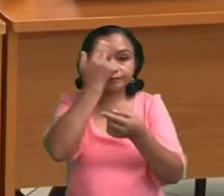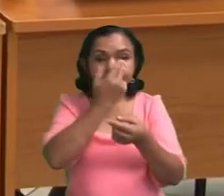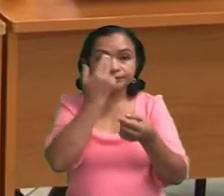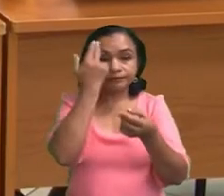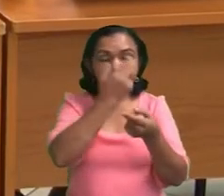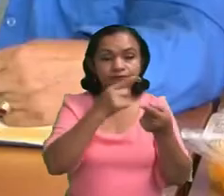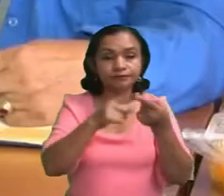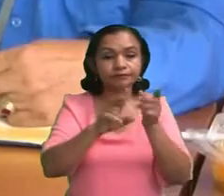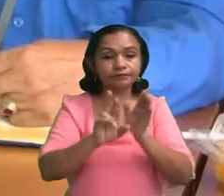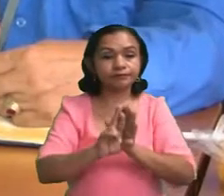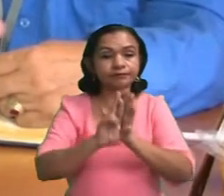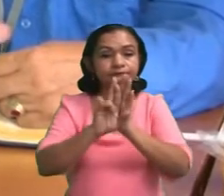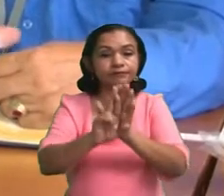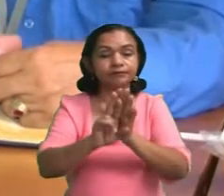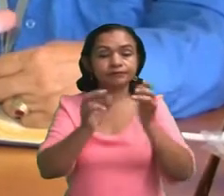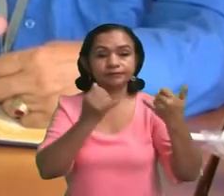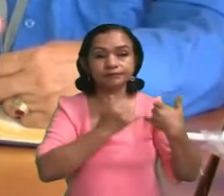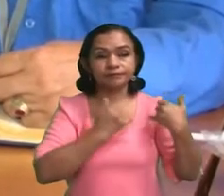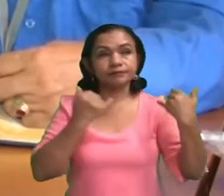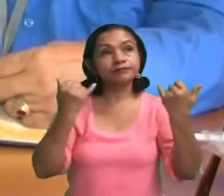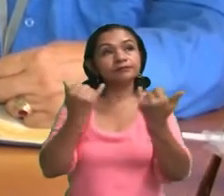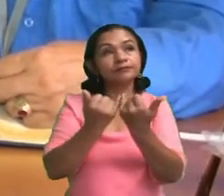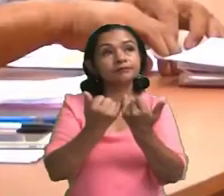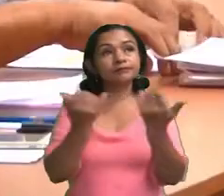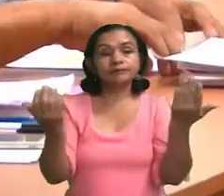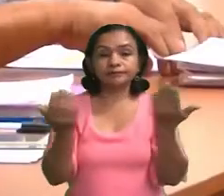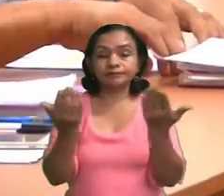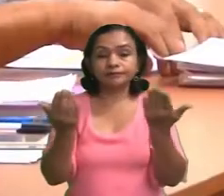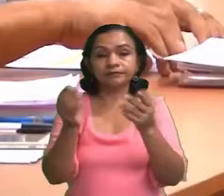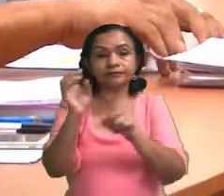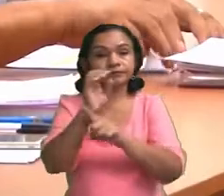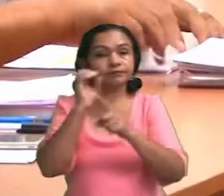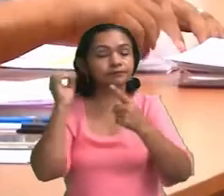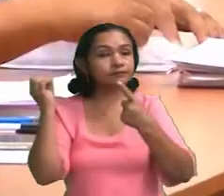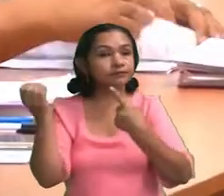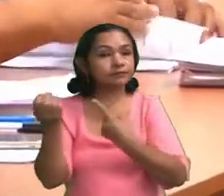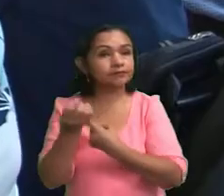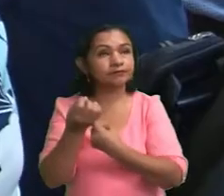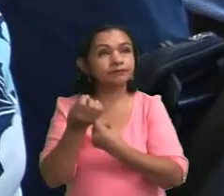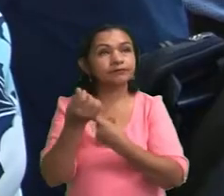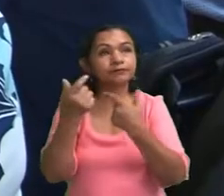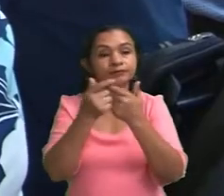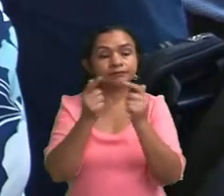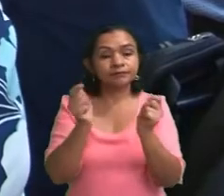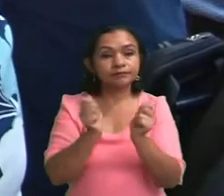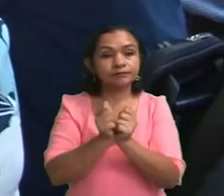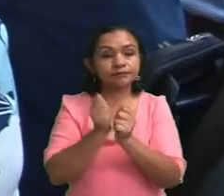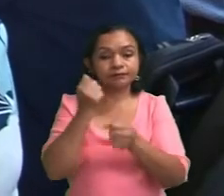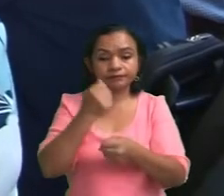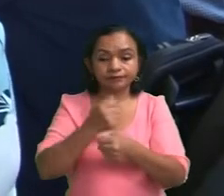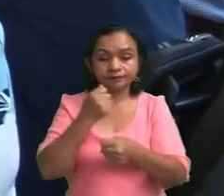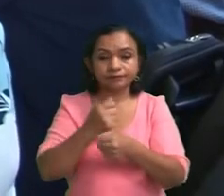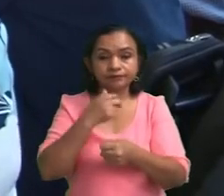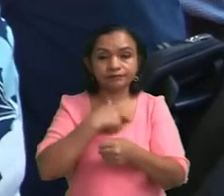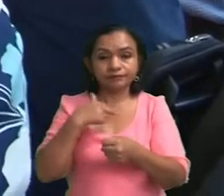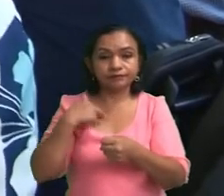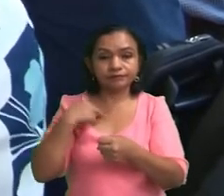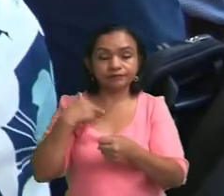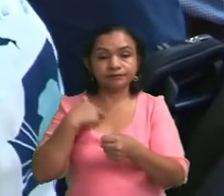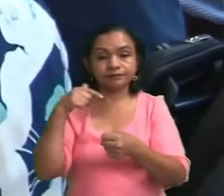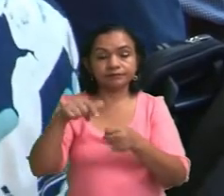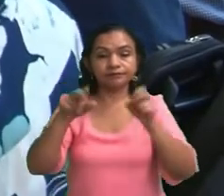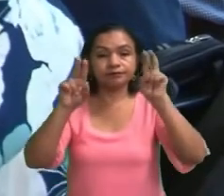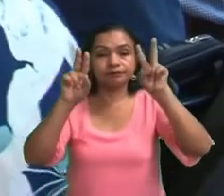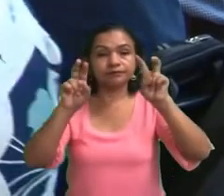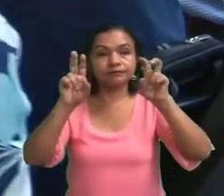fueron representantes de instituciones estatales y organizaciones del sector, cuya labor está vinculada con esta